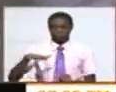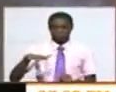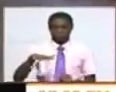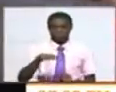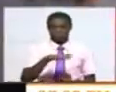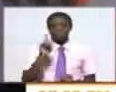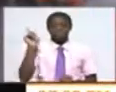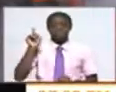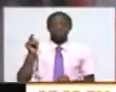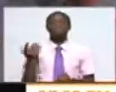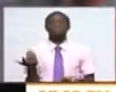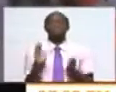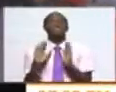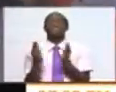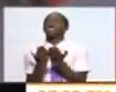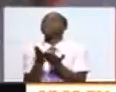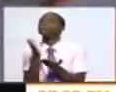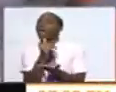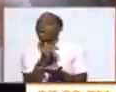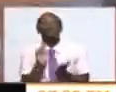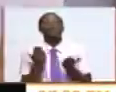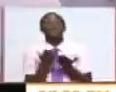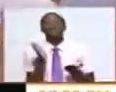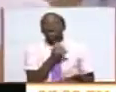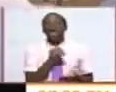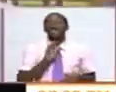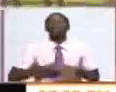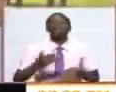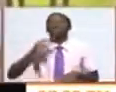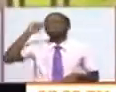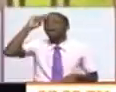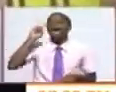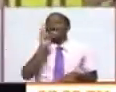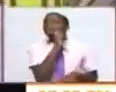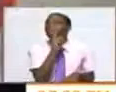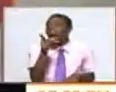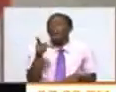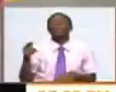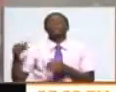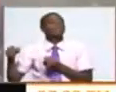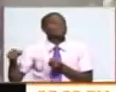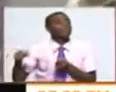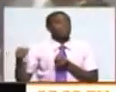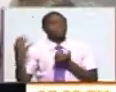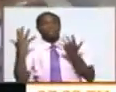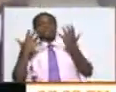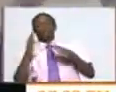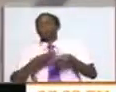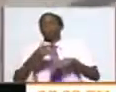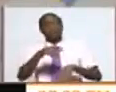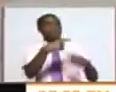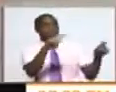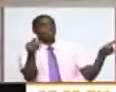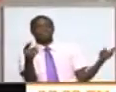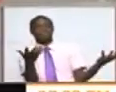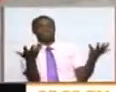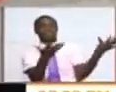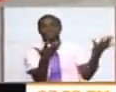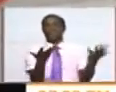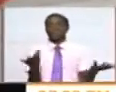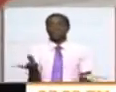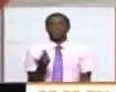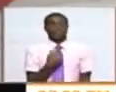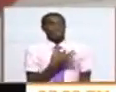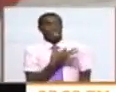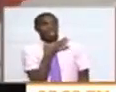¿Qué pasó? ¿Por qué no hay clase? ¿Por qué no hay clase? Porque los papás tienen miedo de traer a sus hijos, porque mira cómo estamos rodeados. Tenemos niños. ¡Aquí